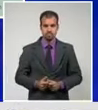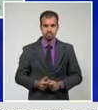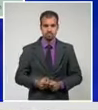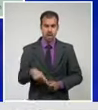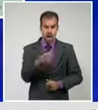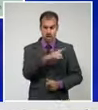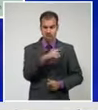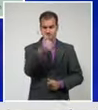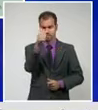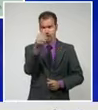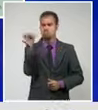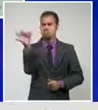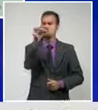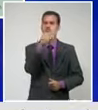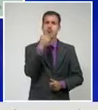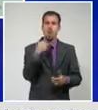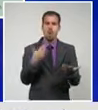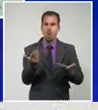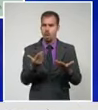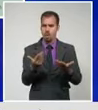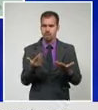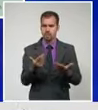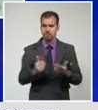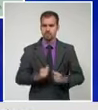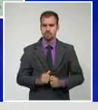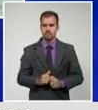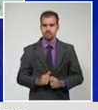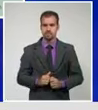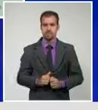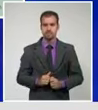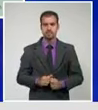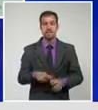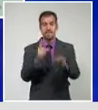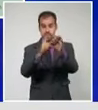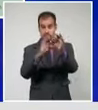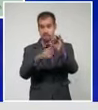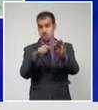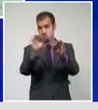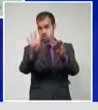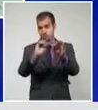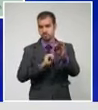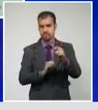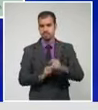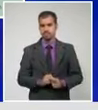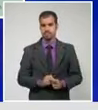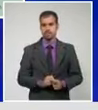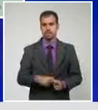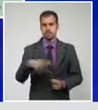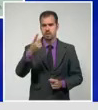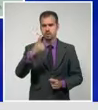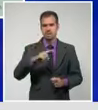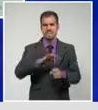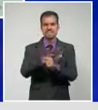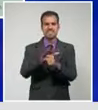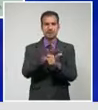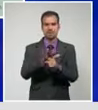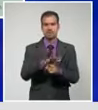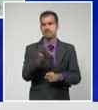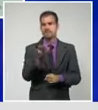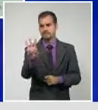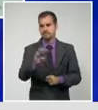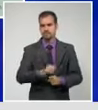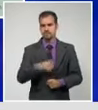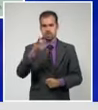casos se diagnostican 4 en Quibicán, 3 en San José de las Lajas, 2